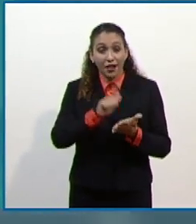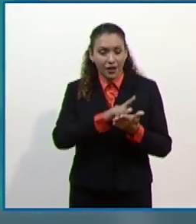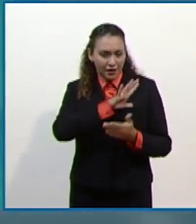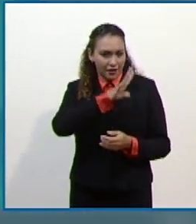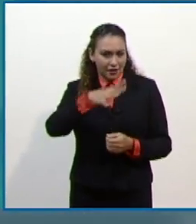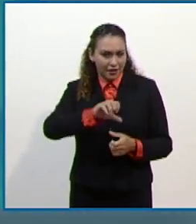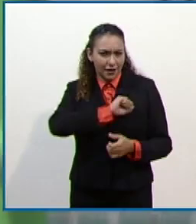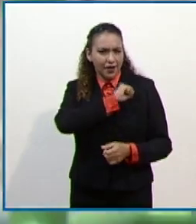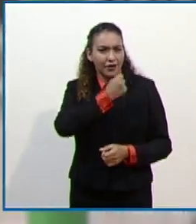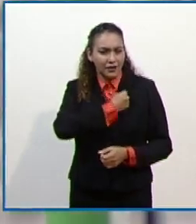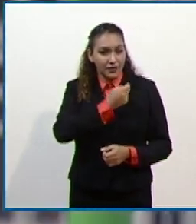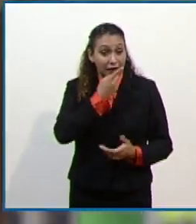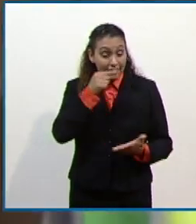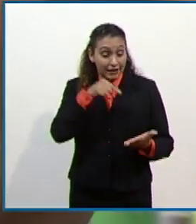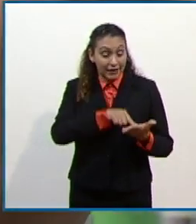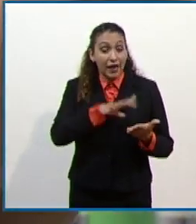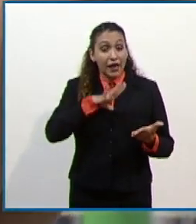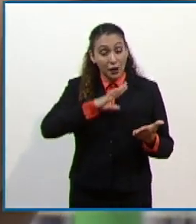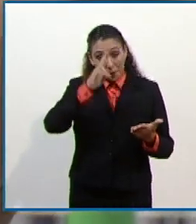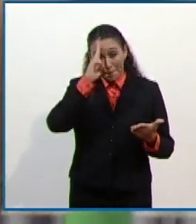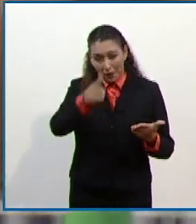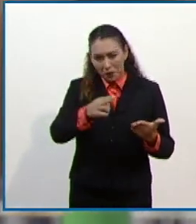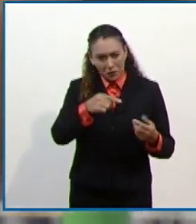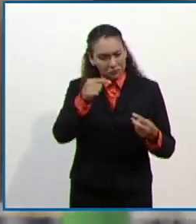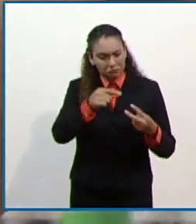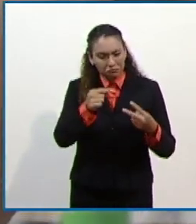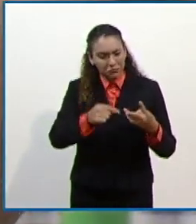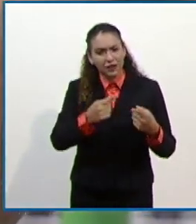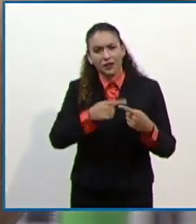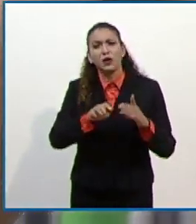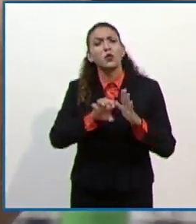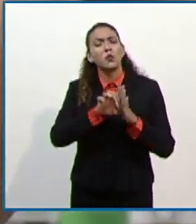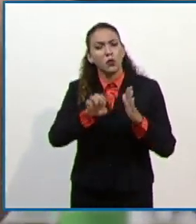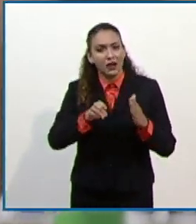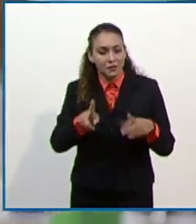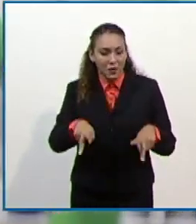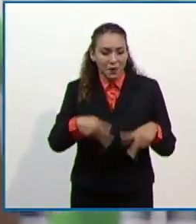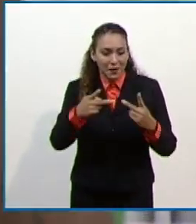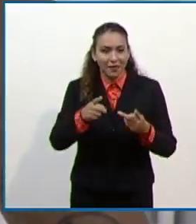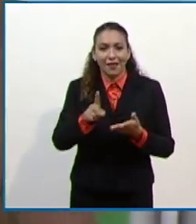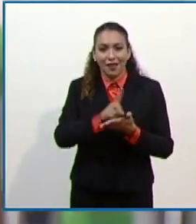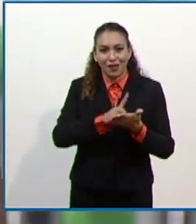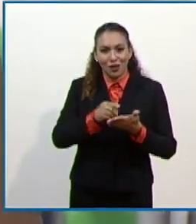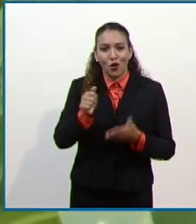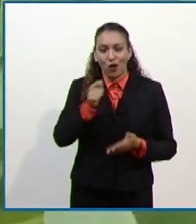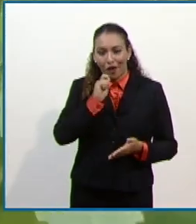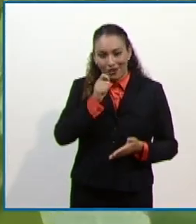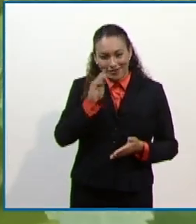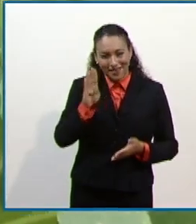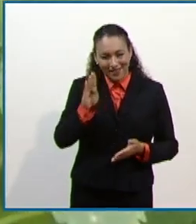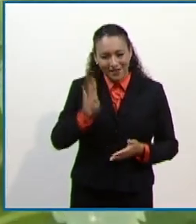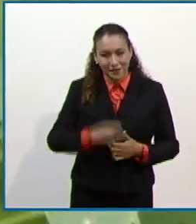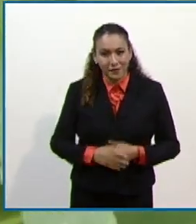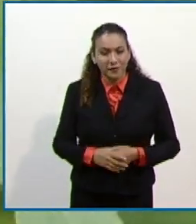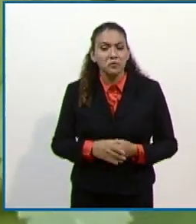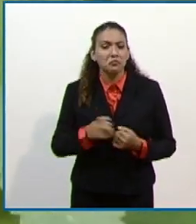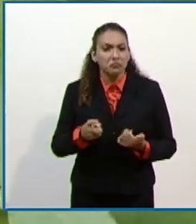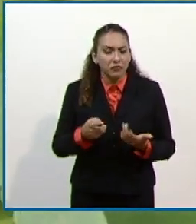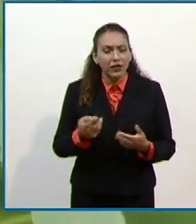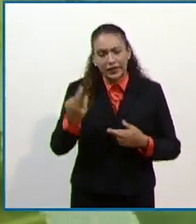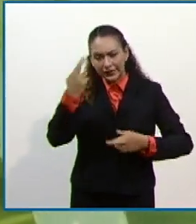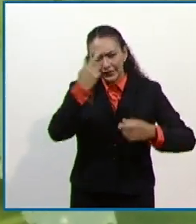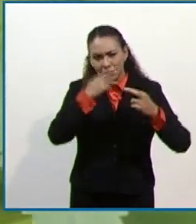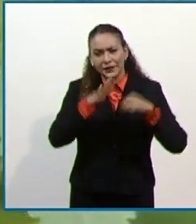que establecen prohibiciones absolutas sobre actividades relacionadas con la cannabis, pueden impugnarse en cualquier tiempo. Lo anterior,